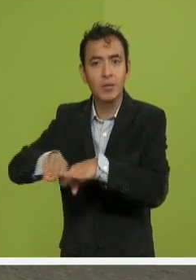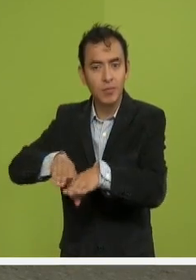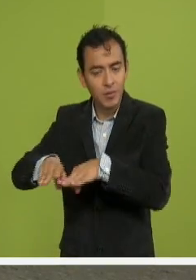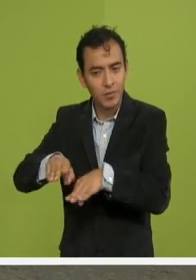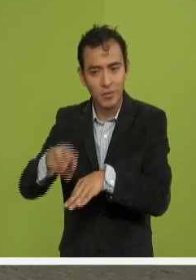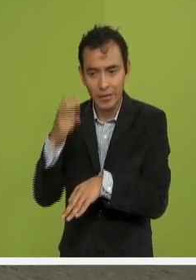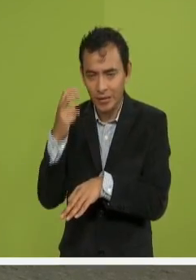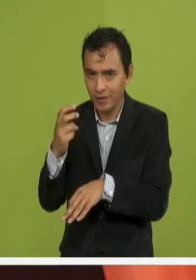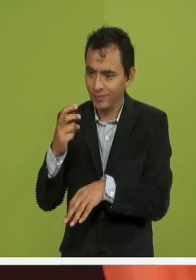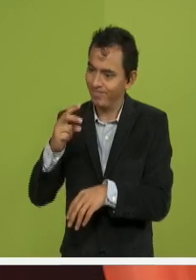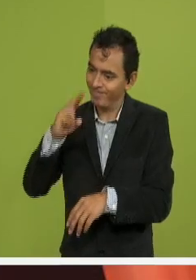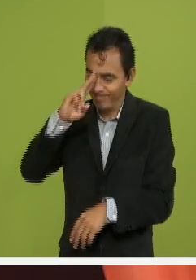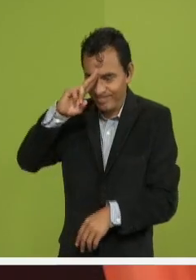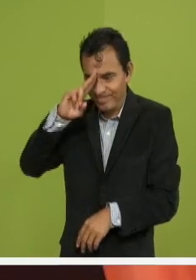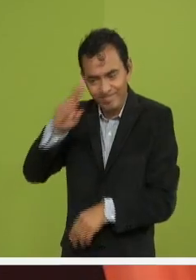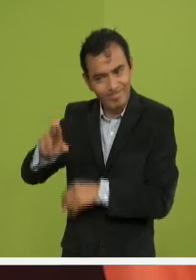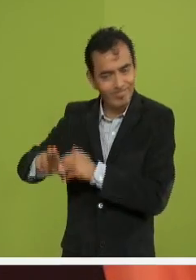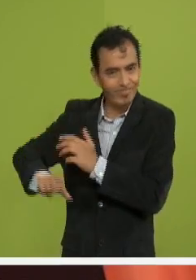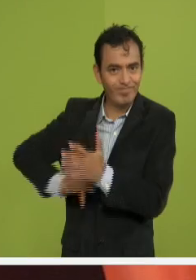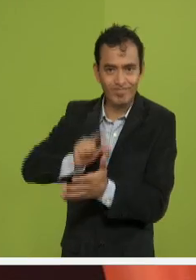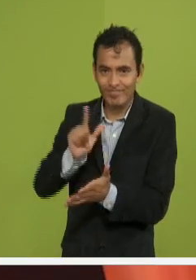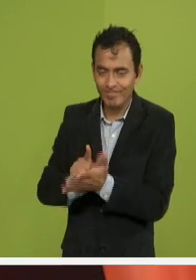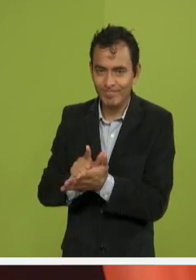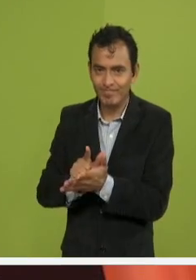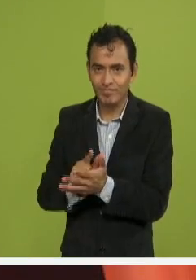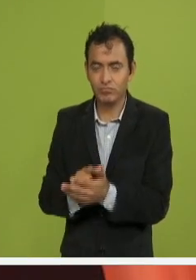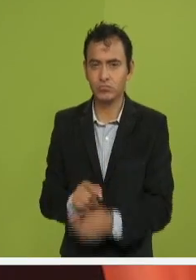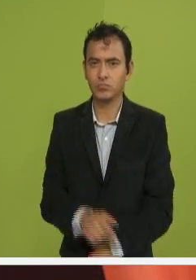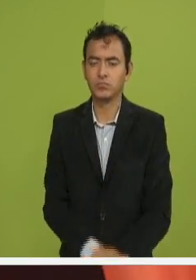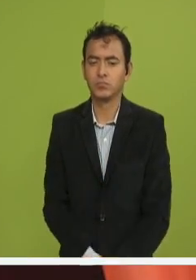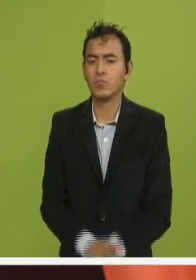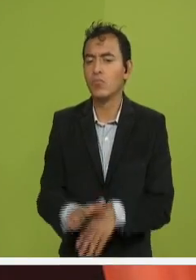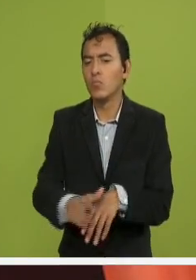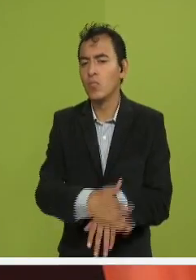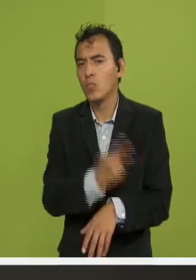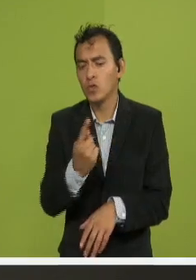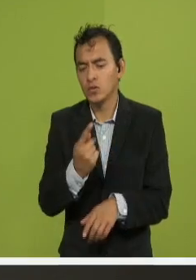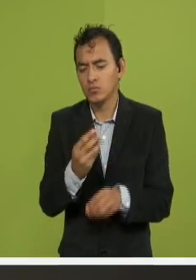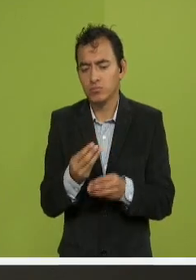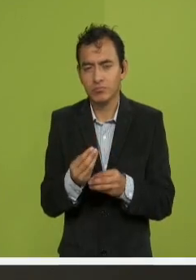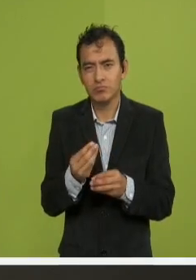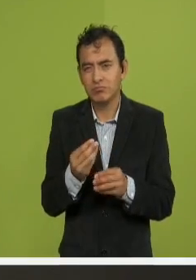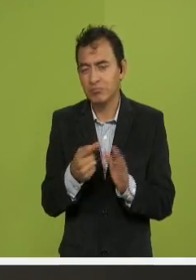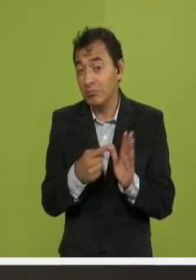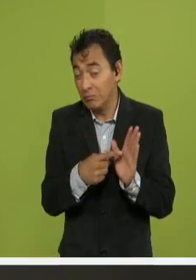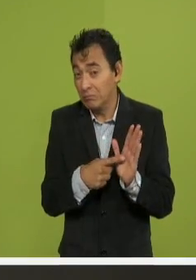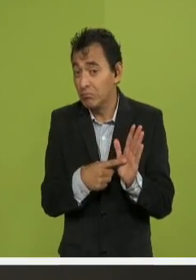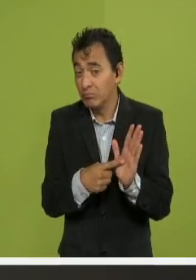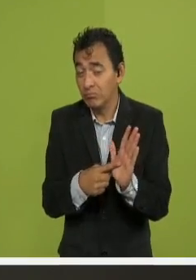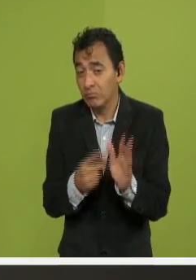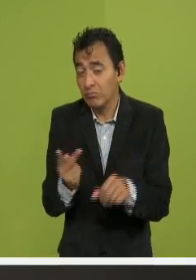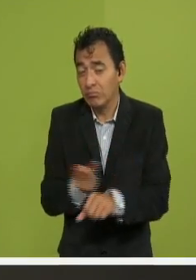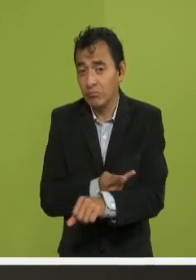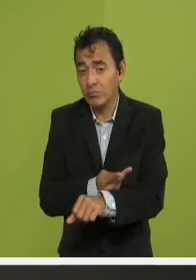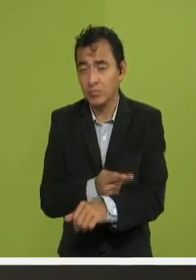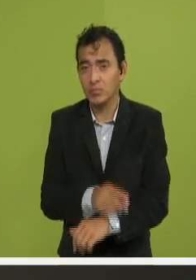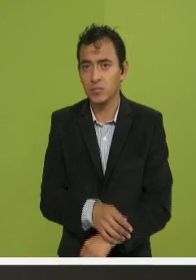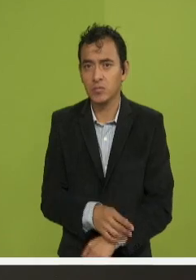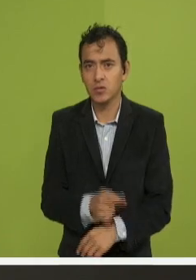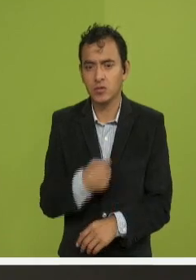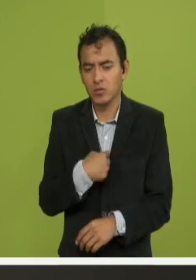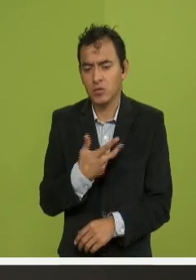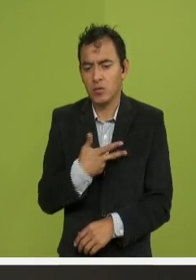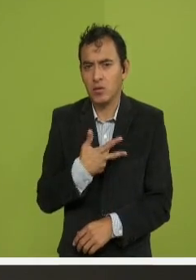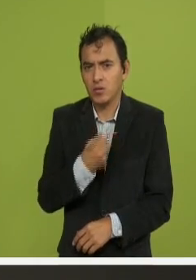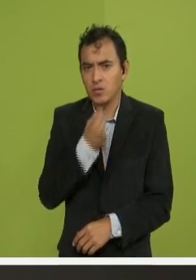es un acto ilegal. Sí, es cierto. Abogado, porque además, bueno, se da el caso de que, pues yo estoy, tengo a un